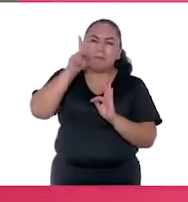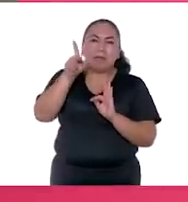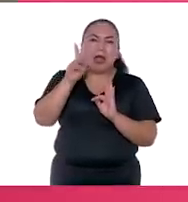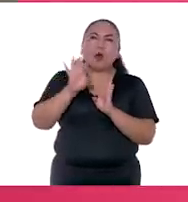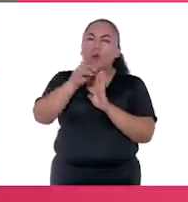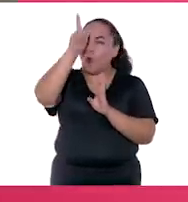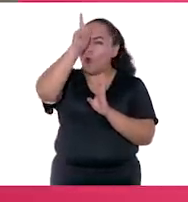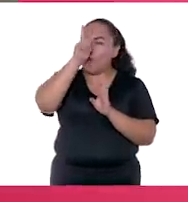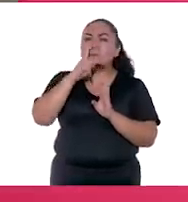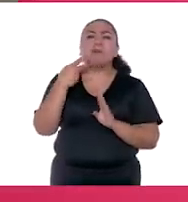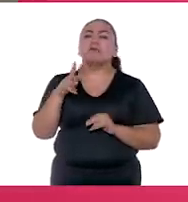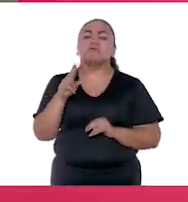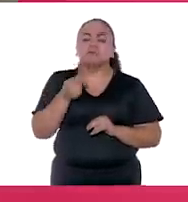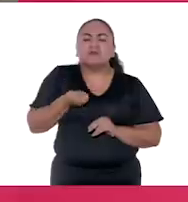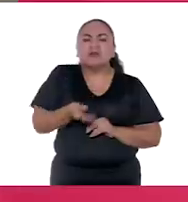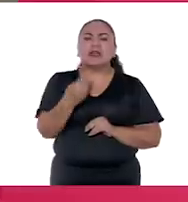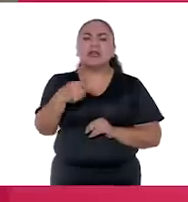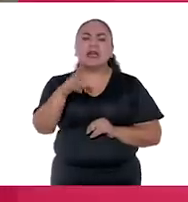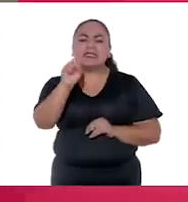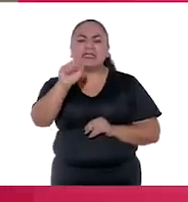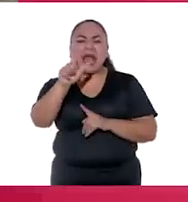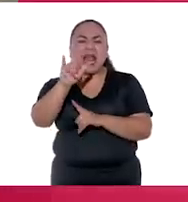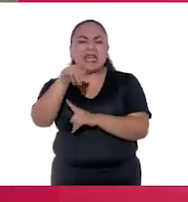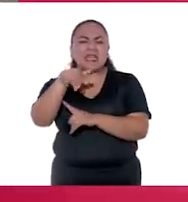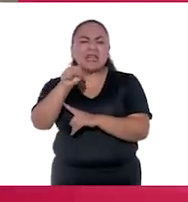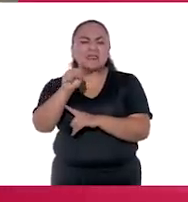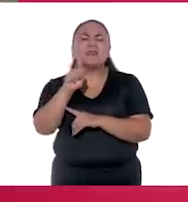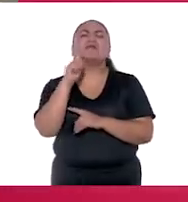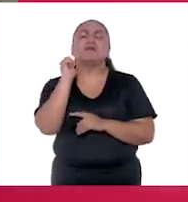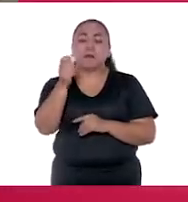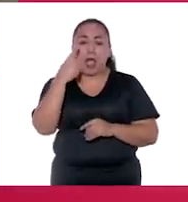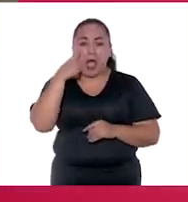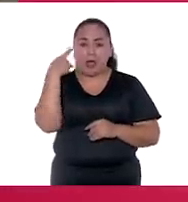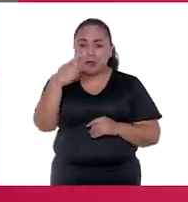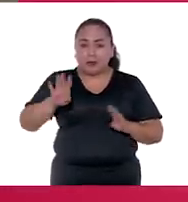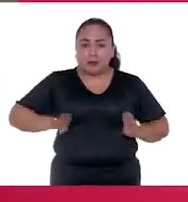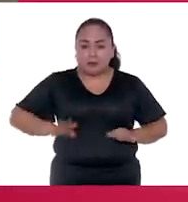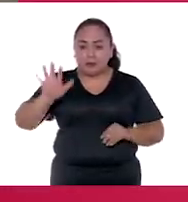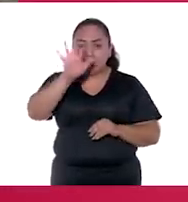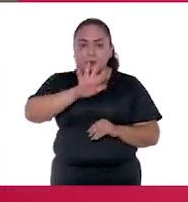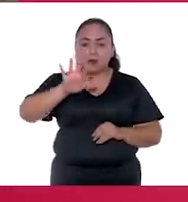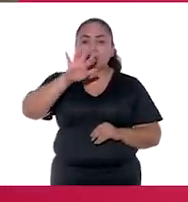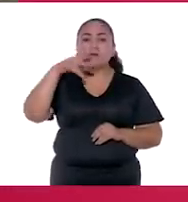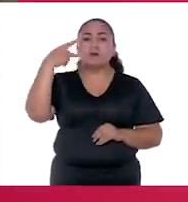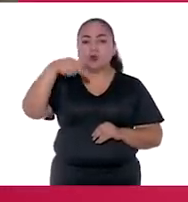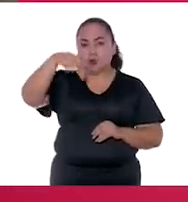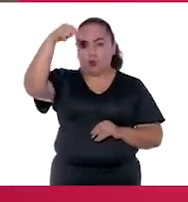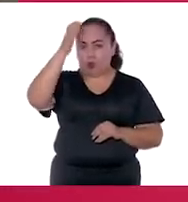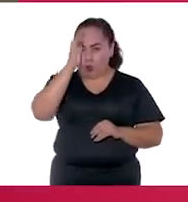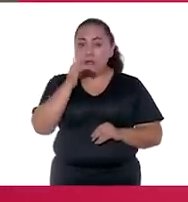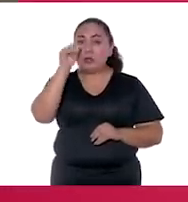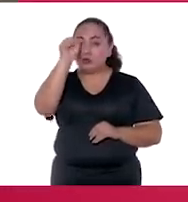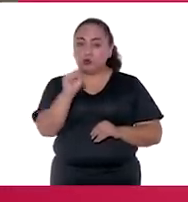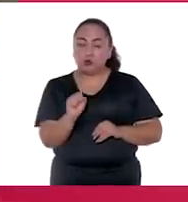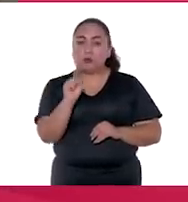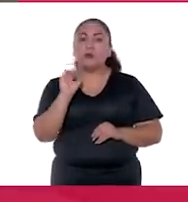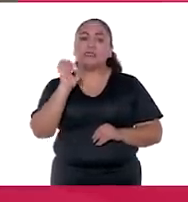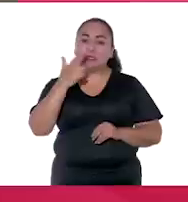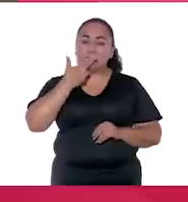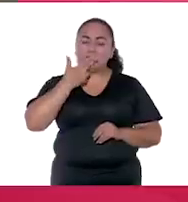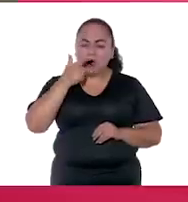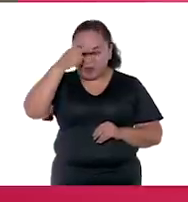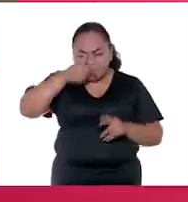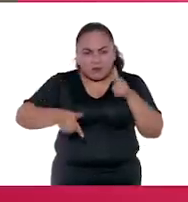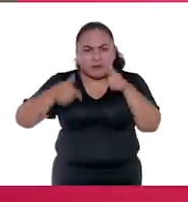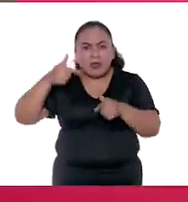unas salinas. Le dice Rodrigo que en varios lugares del norte de Coahuila y el sur de Chihuahua se han encontrado concentraciones